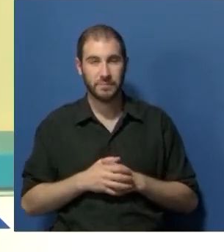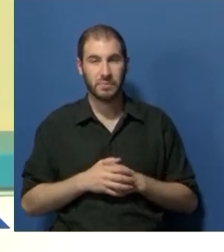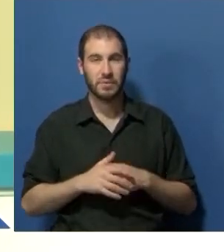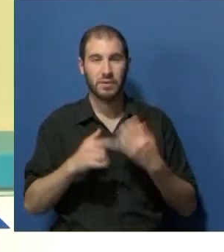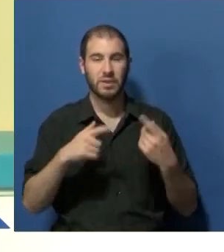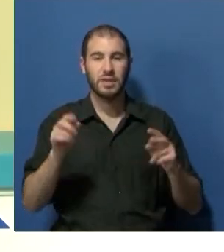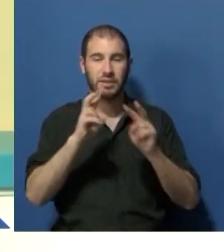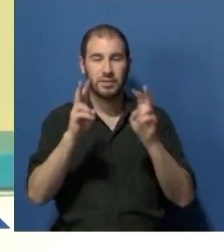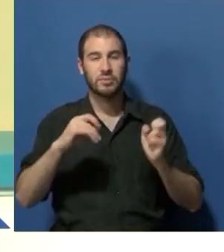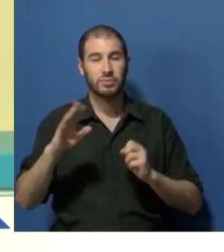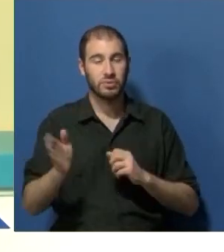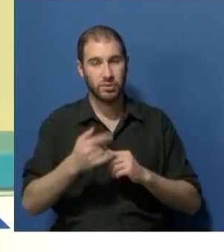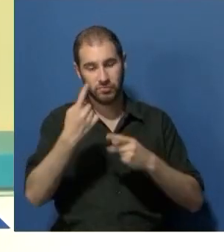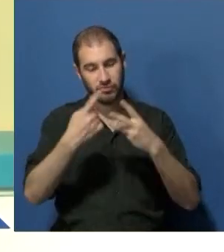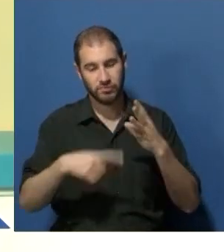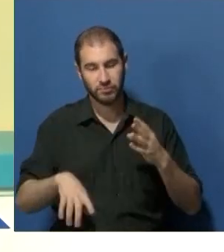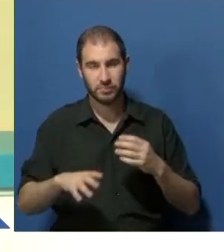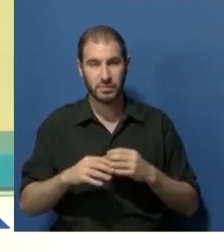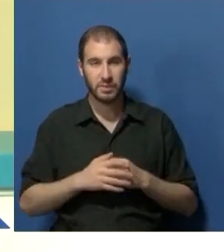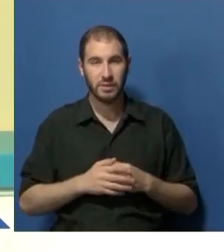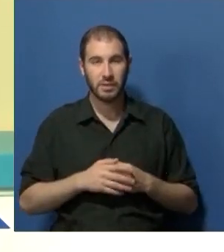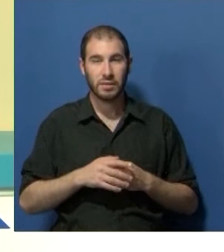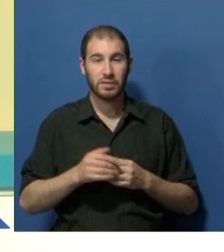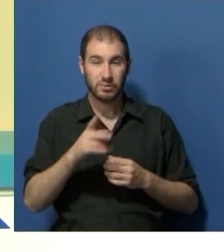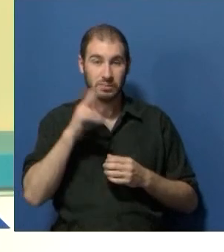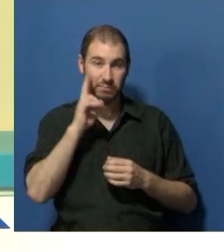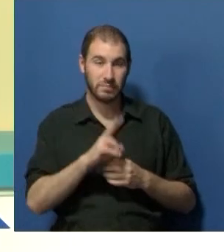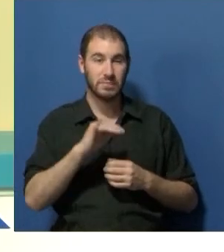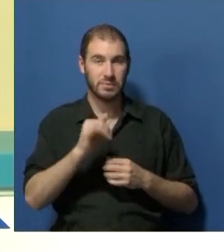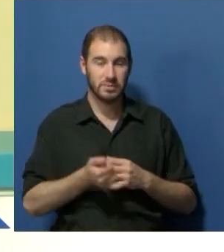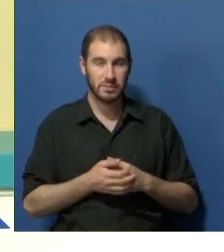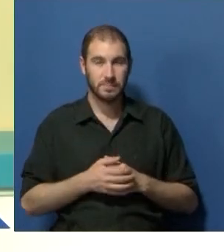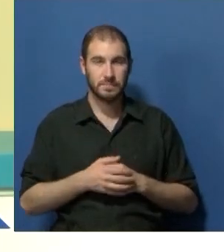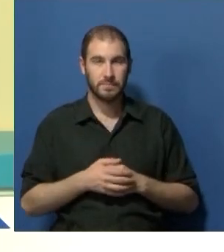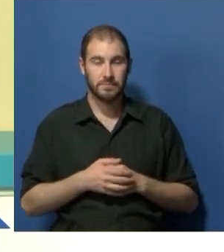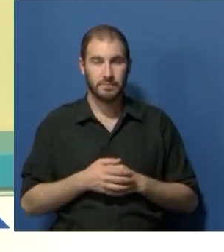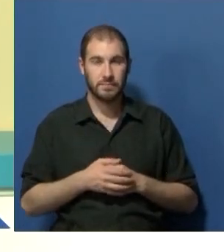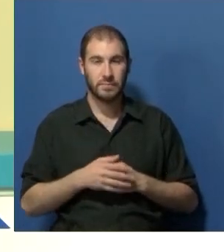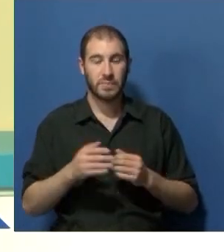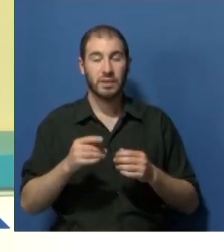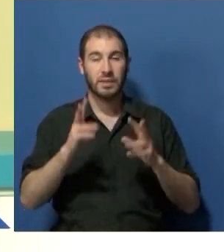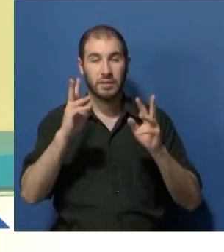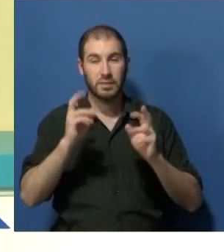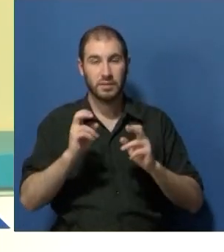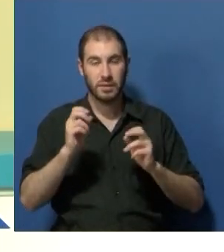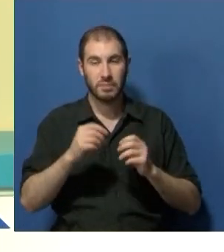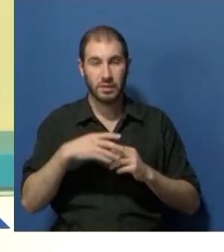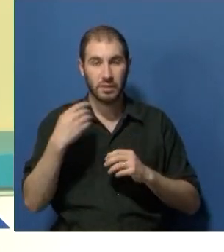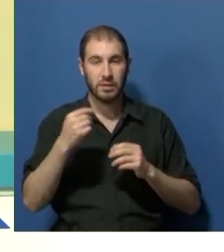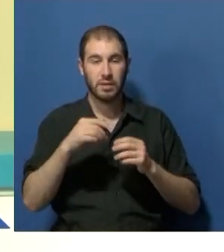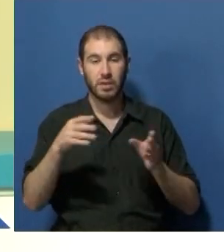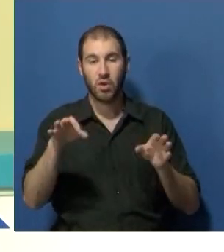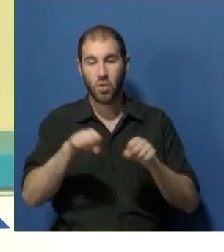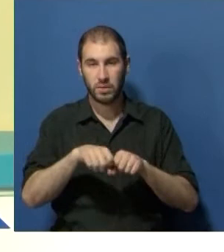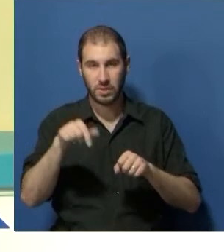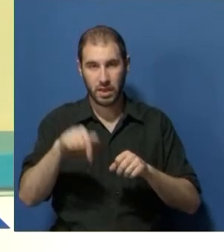todos los titulares habidos y por haber, por lo menos de los que pudimos ver en los ámbitos tan interconectados